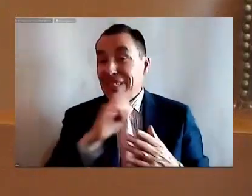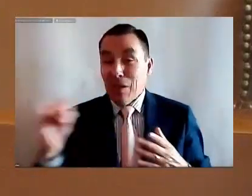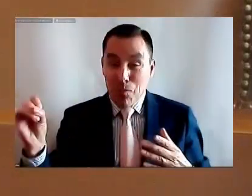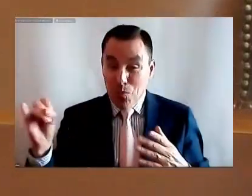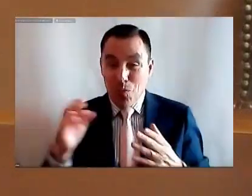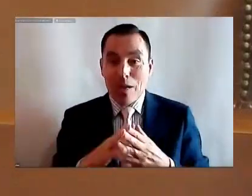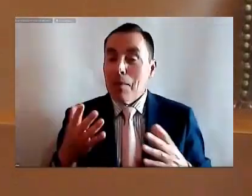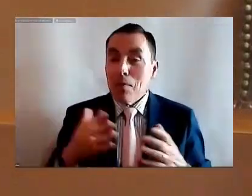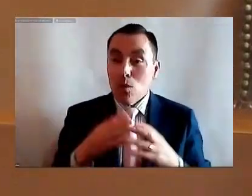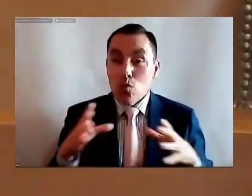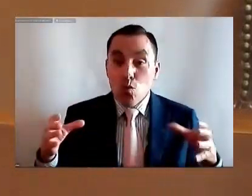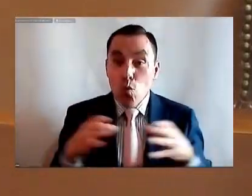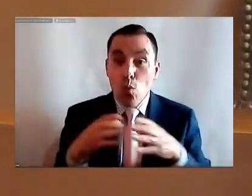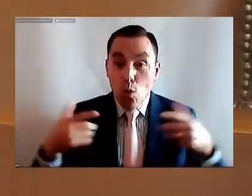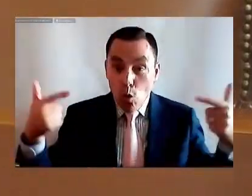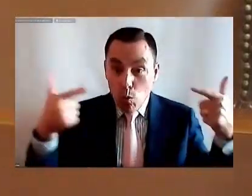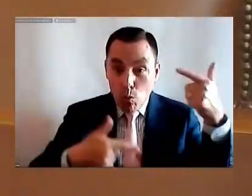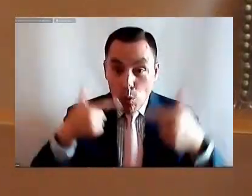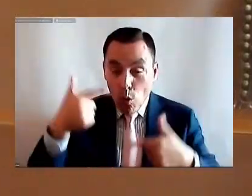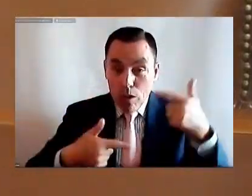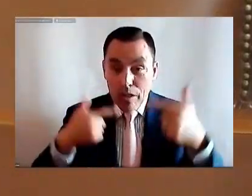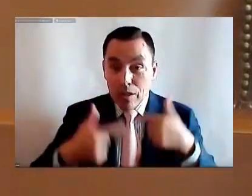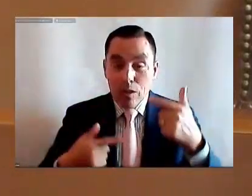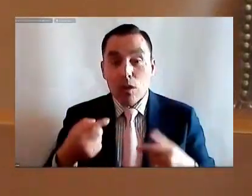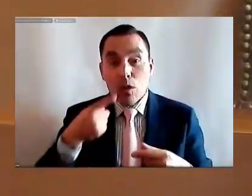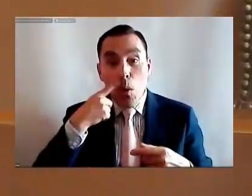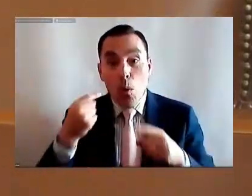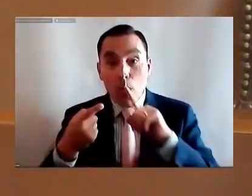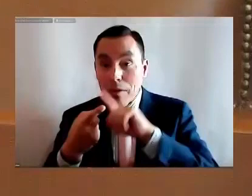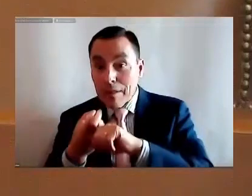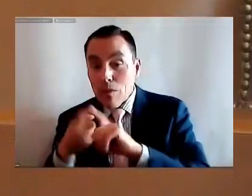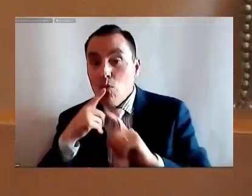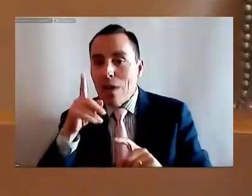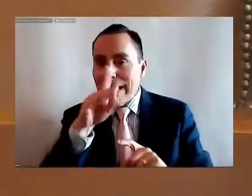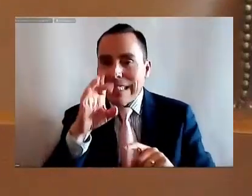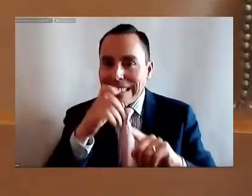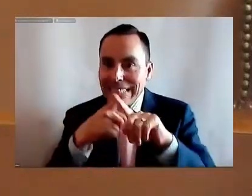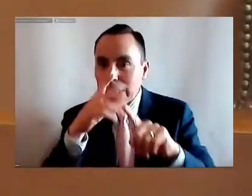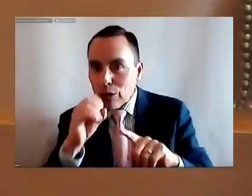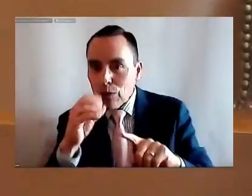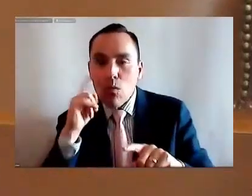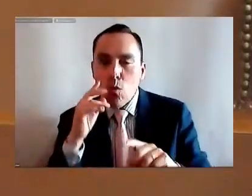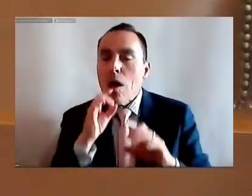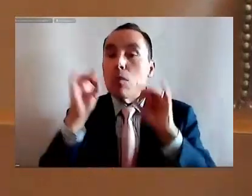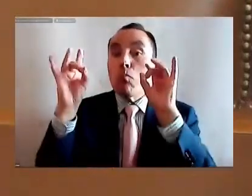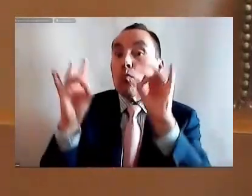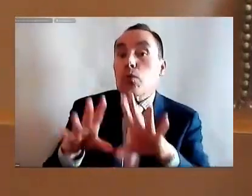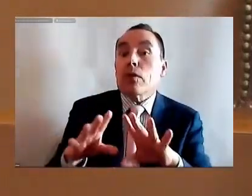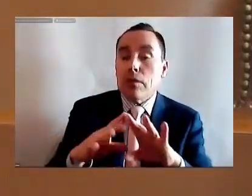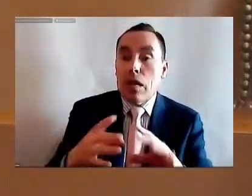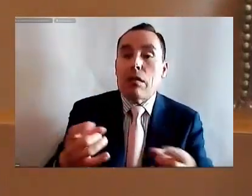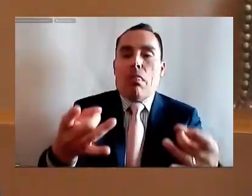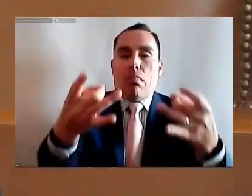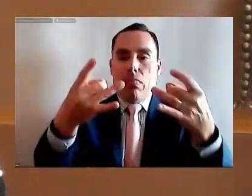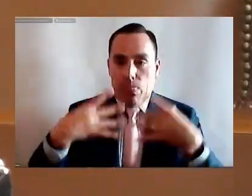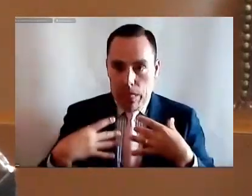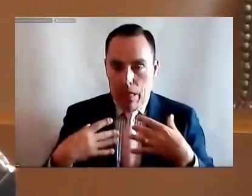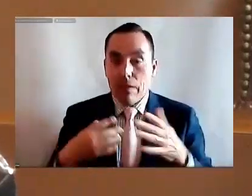aprobara, incluyendo la esposa de este señor, con la palabra sexo. Así que medio de chiripa nos llegó la palabra sexo a